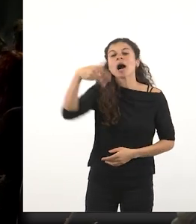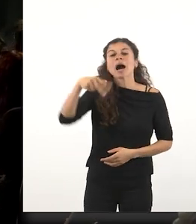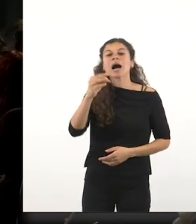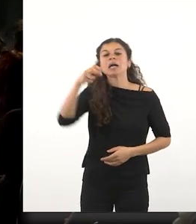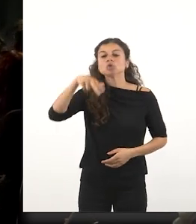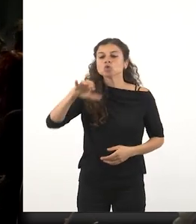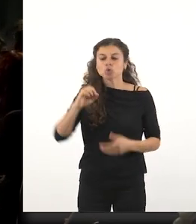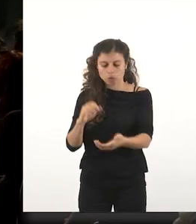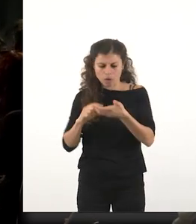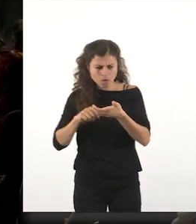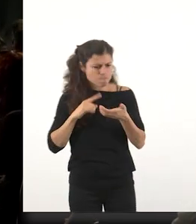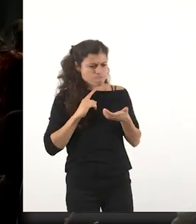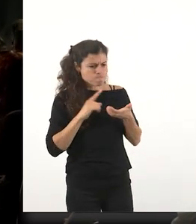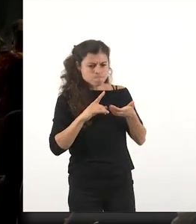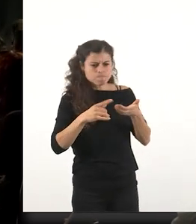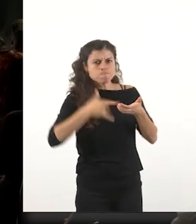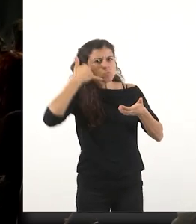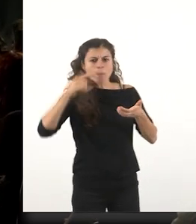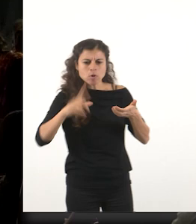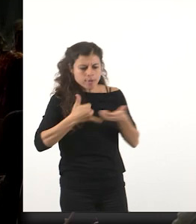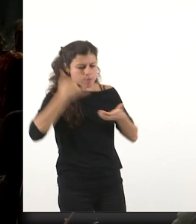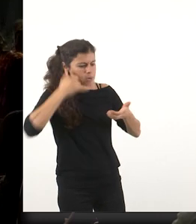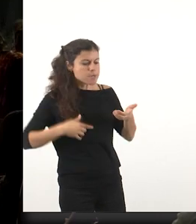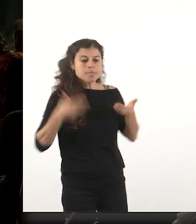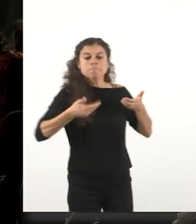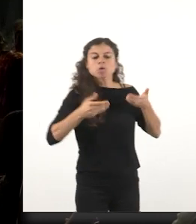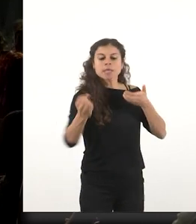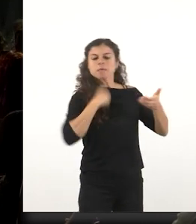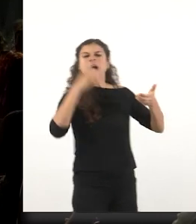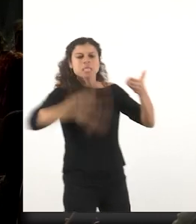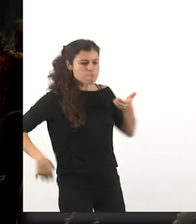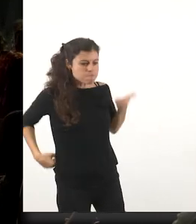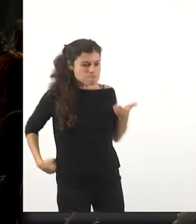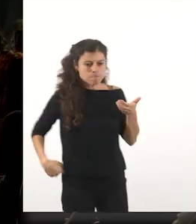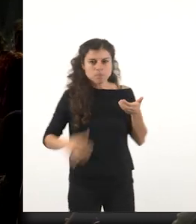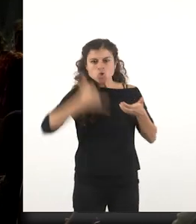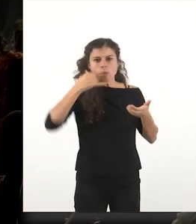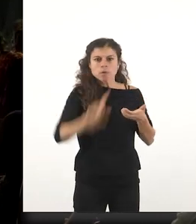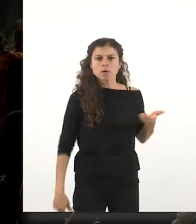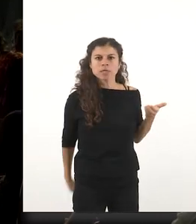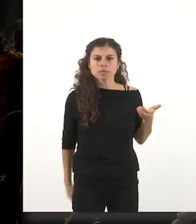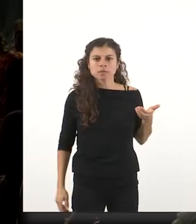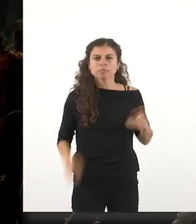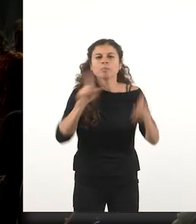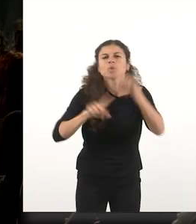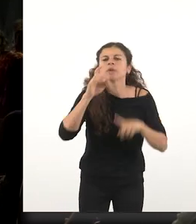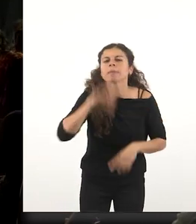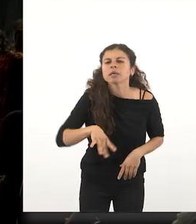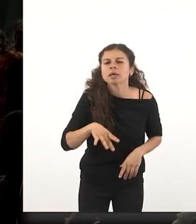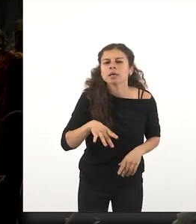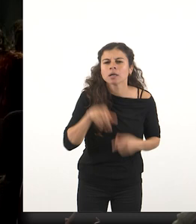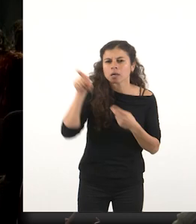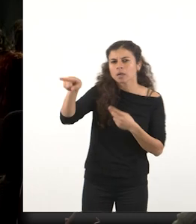la puta, no me coge el teléfono. ¿Quién es más importante que yo para que no me coja el puto teléfono a la primera? ¿Quién tiene aquí el problema? ¿Lo tiene él o lo tengo